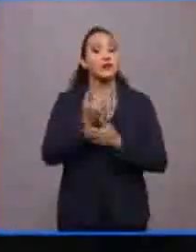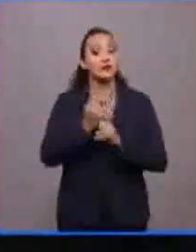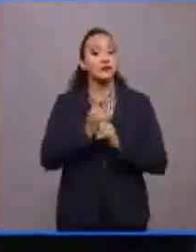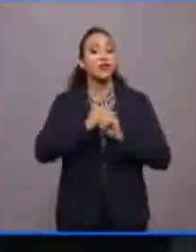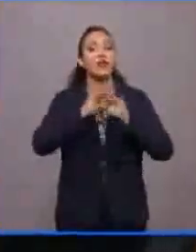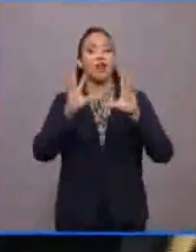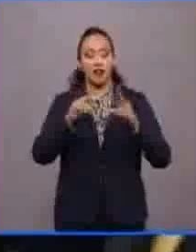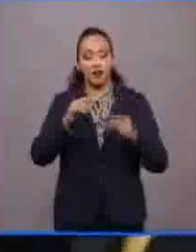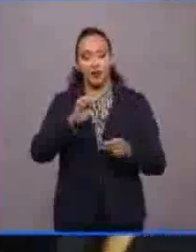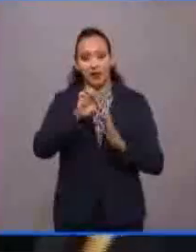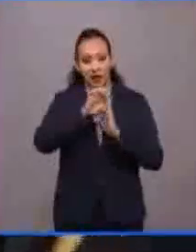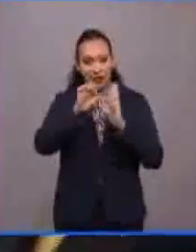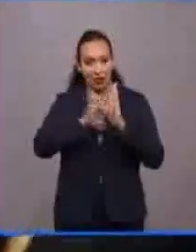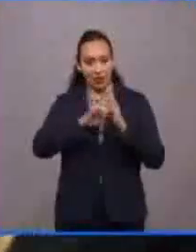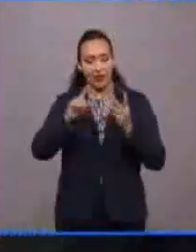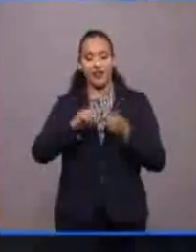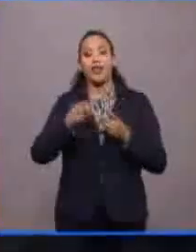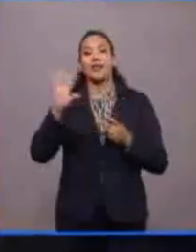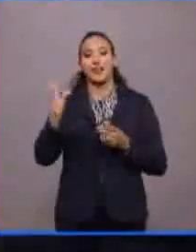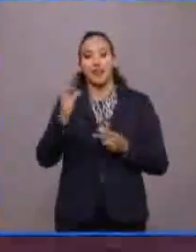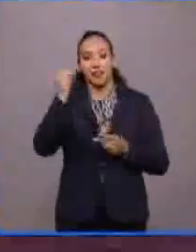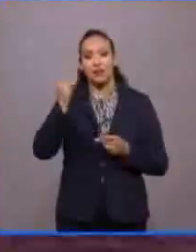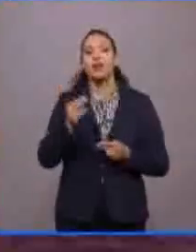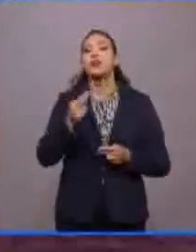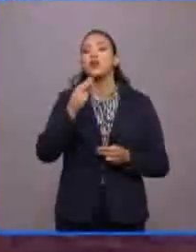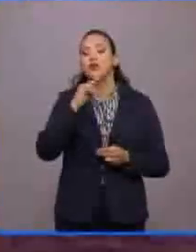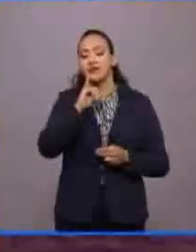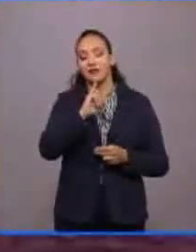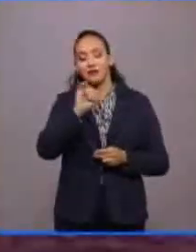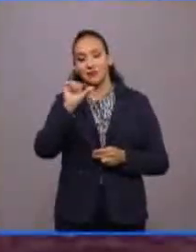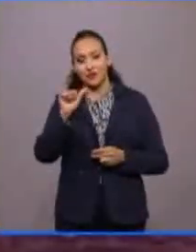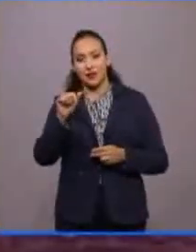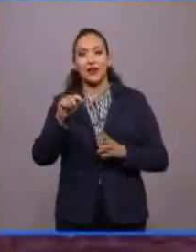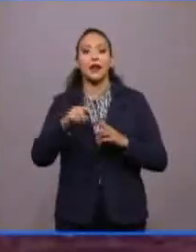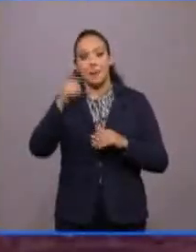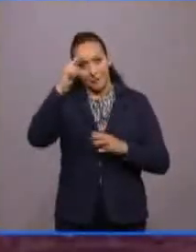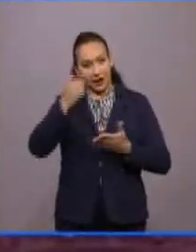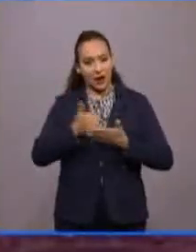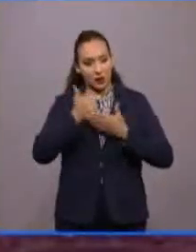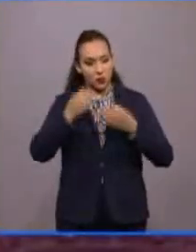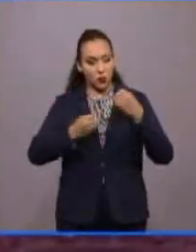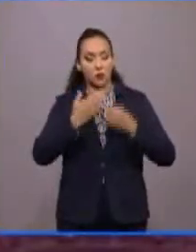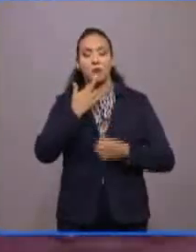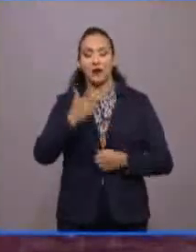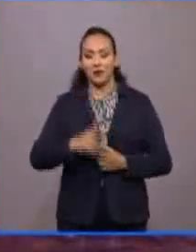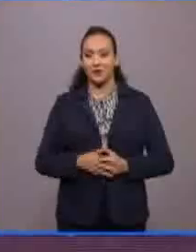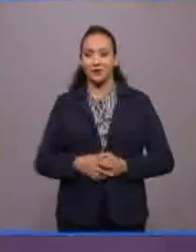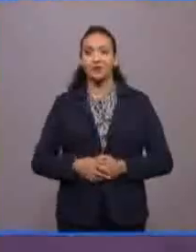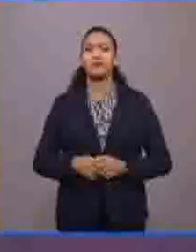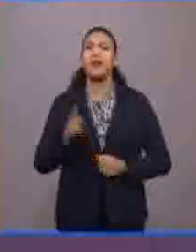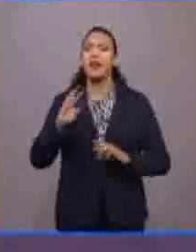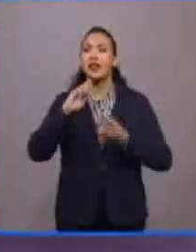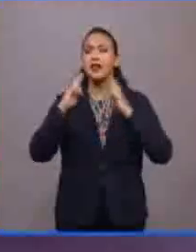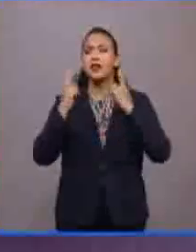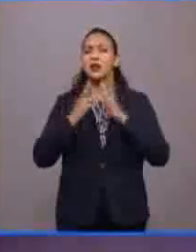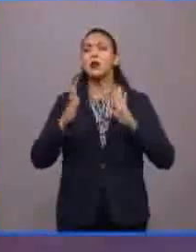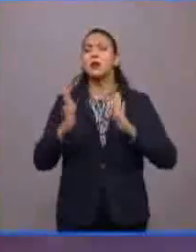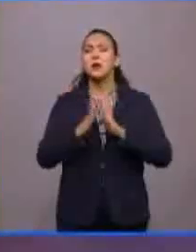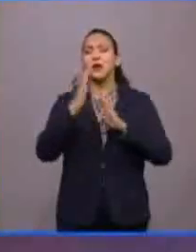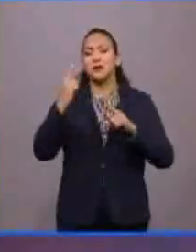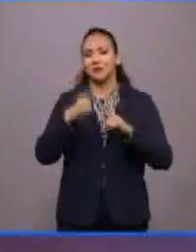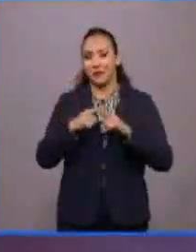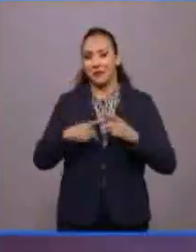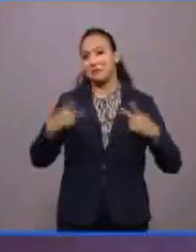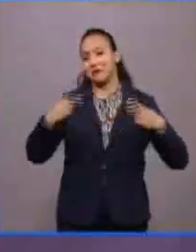justicia, ética, la tecnología y la inteligencia artificial en la impartición de justicia. En la cumbre participarán representantes